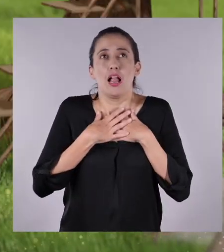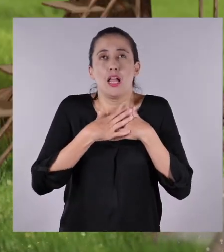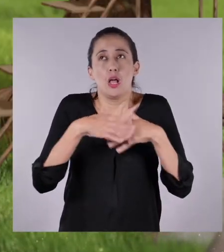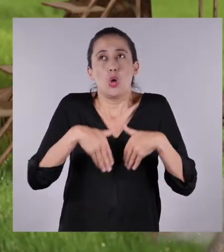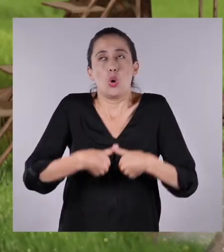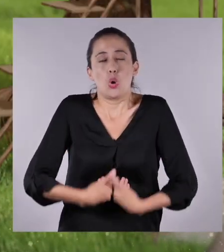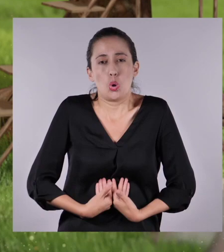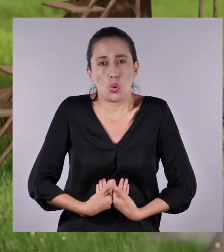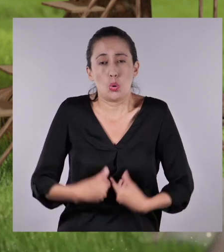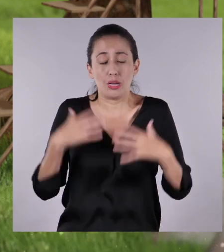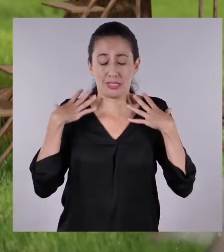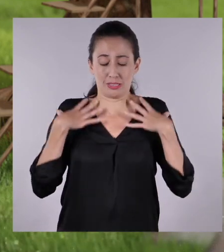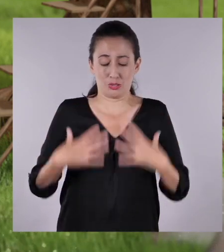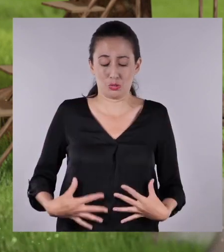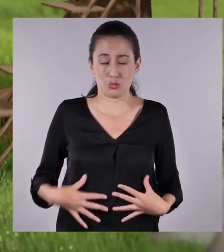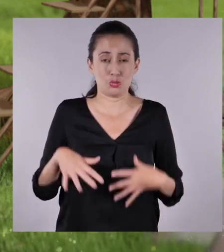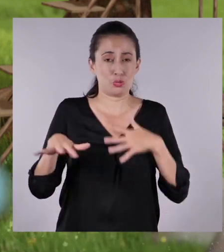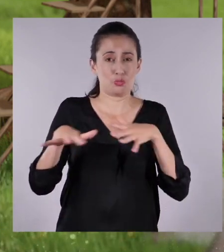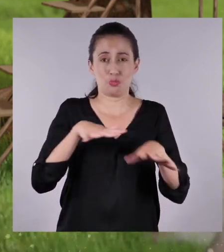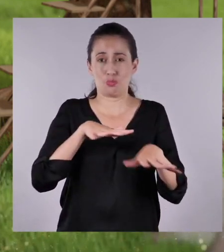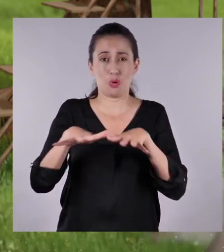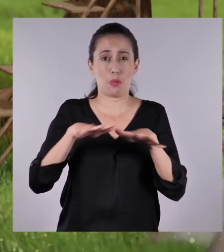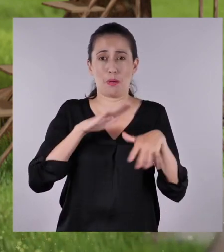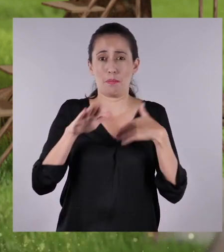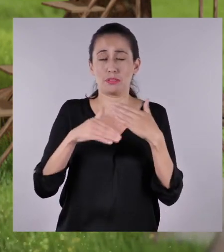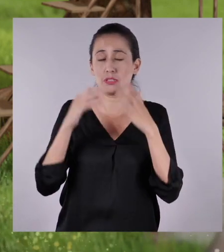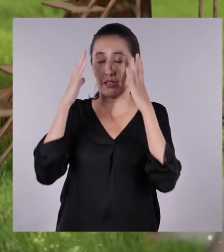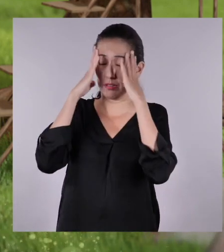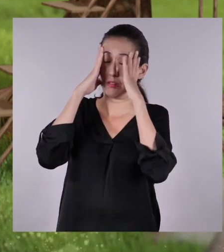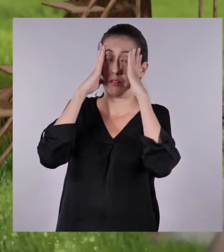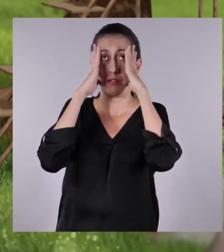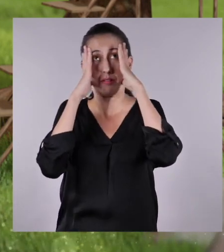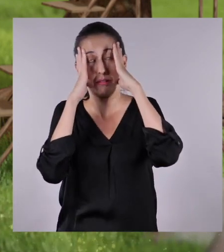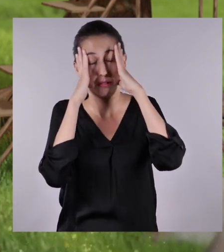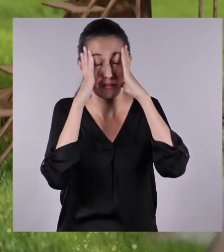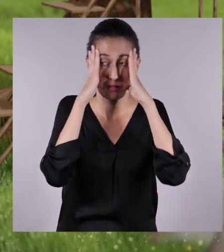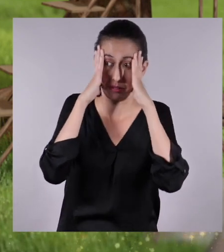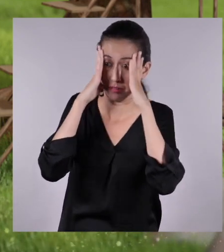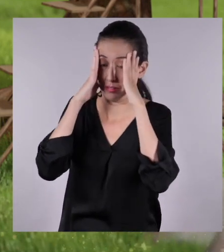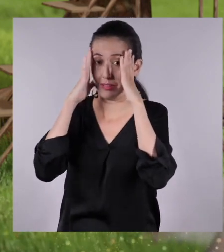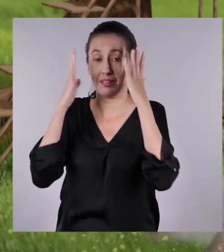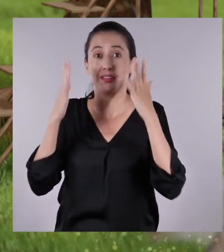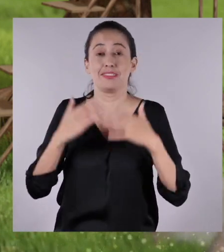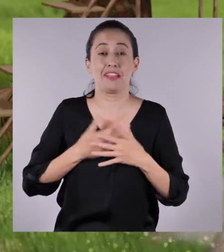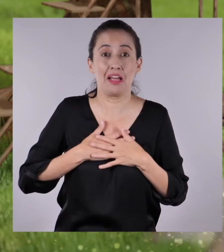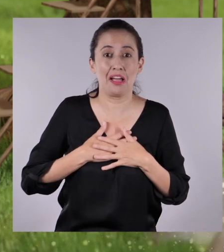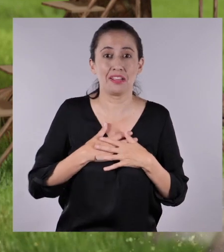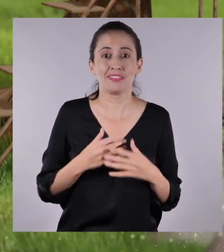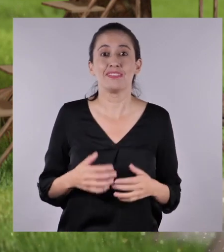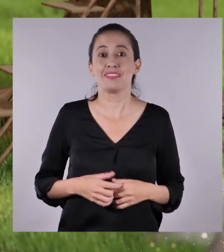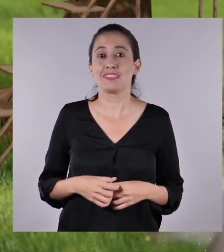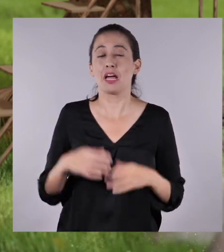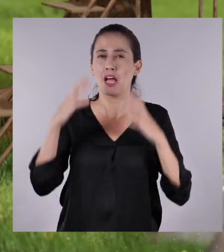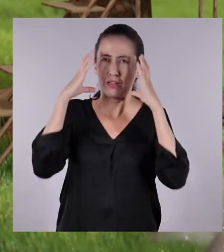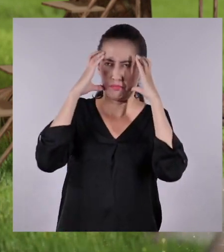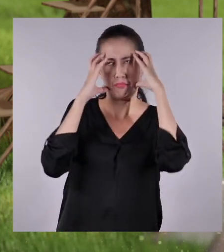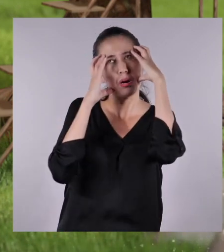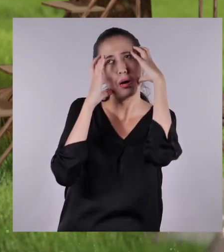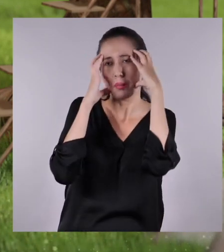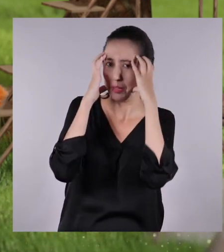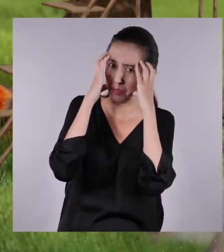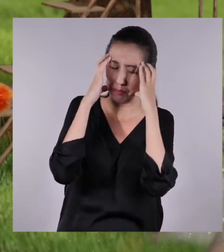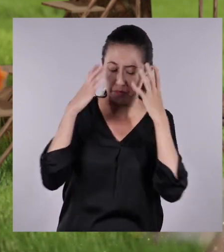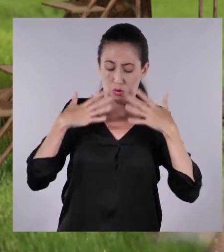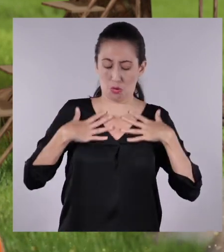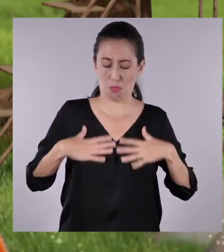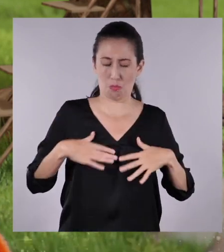Ay, con este entrenamiento movimos todas las partes del cuerpo. Se me movieron demasiado, casi se me salen. Movimos